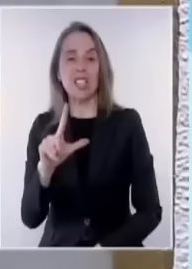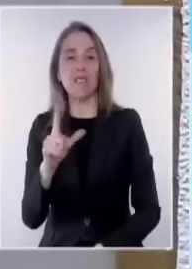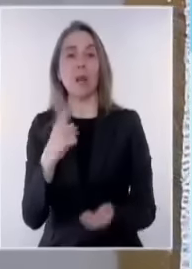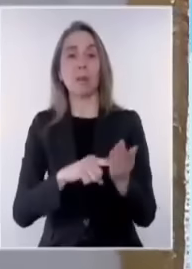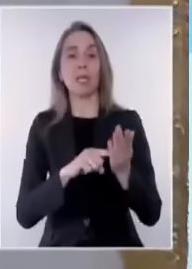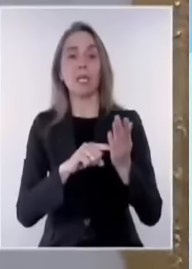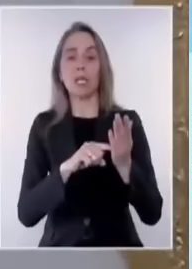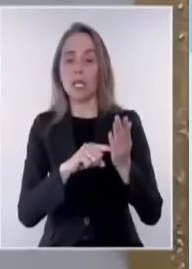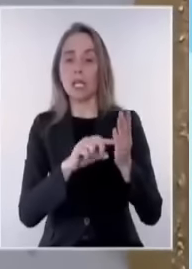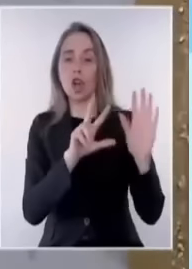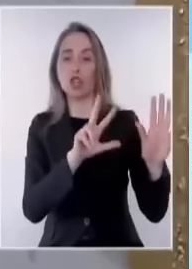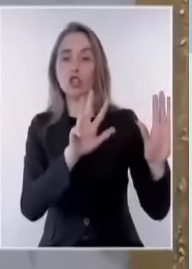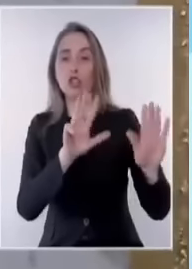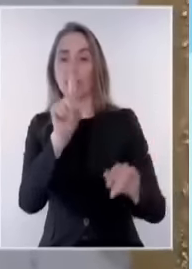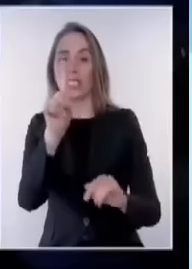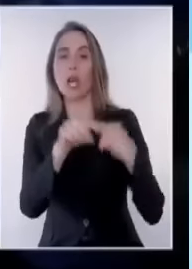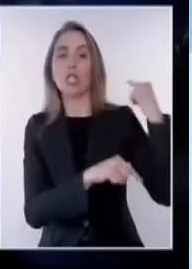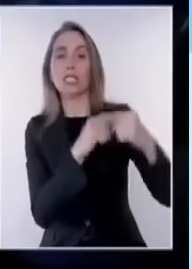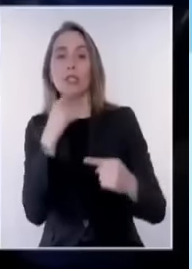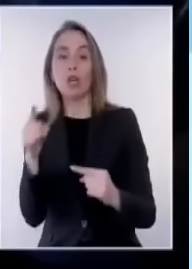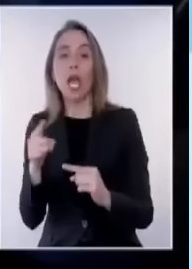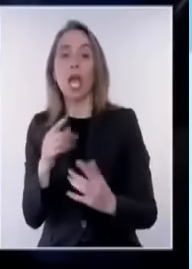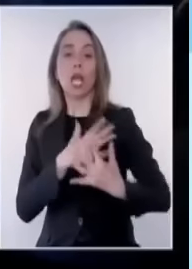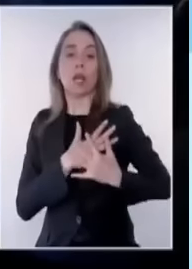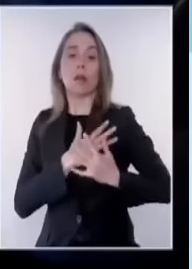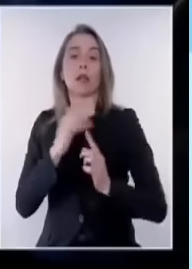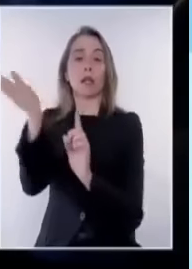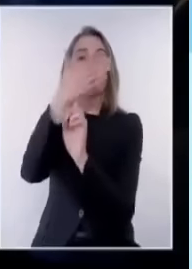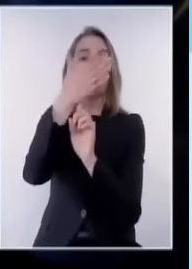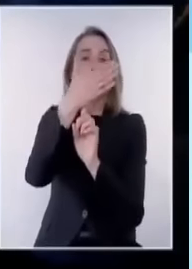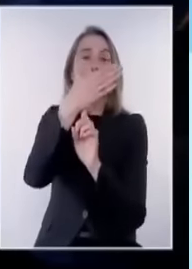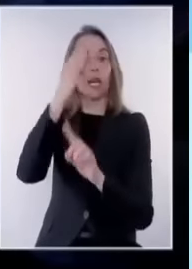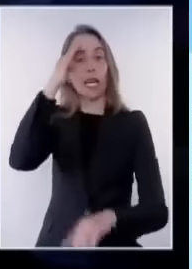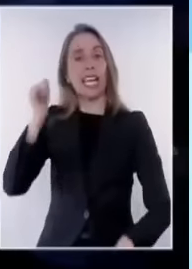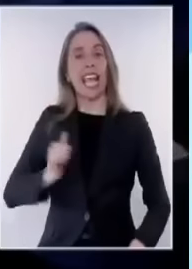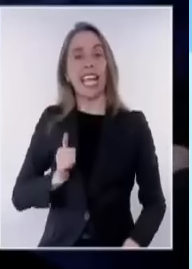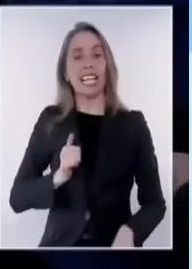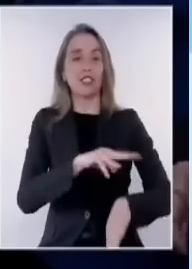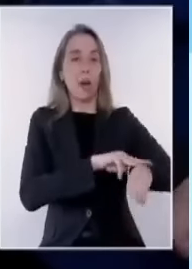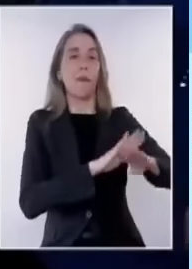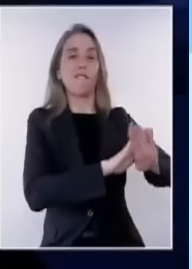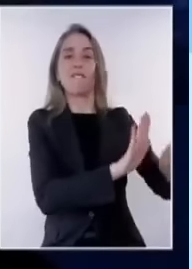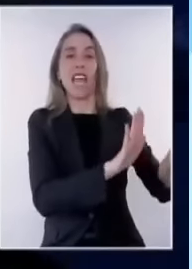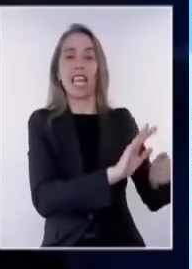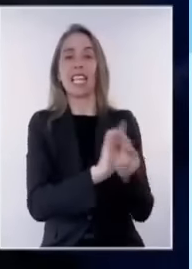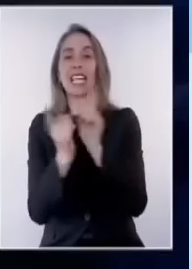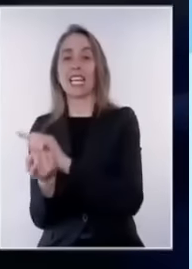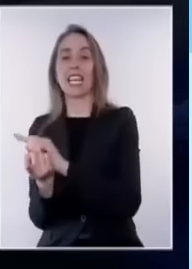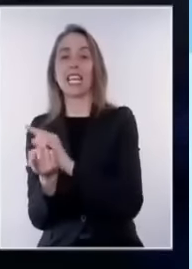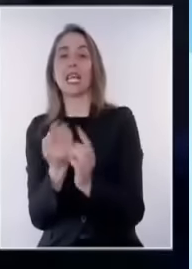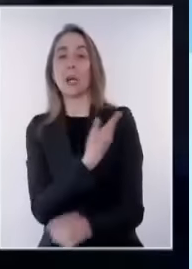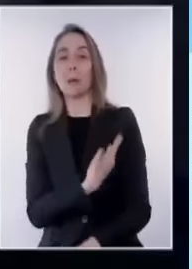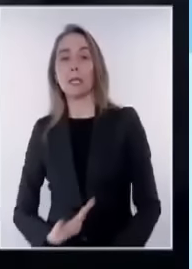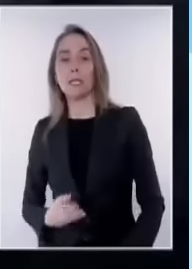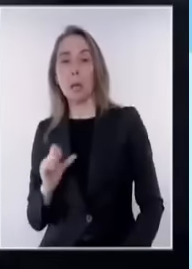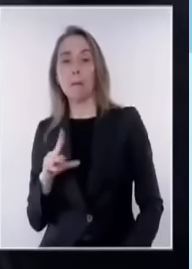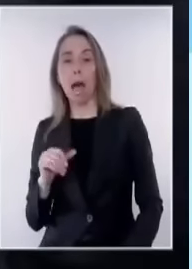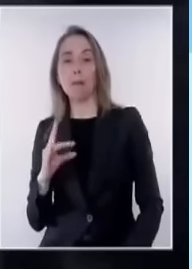91, la historia que se abanderiza por el lado del ejército. Y después,